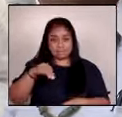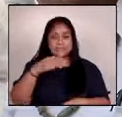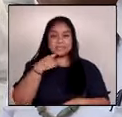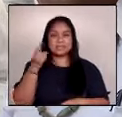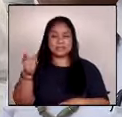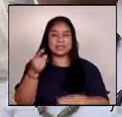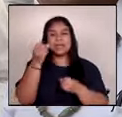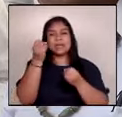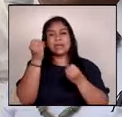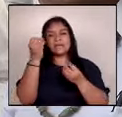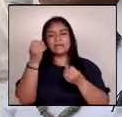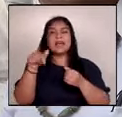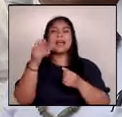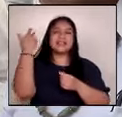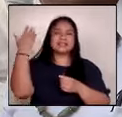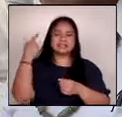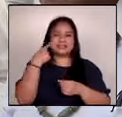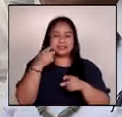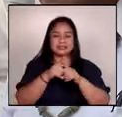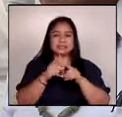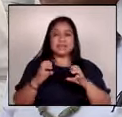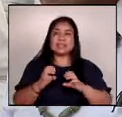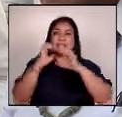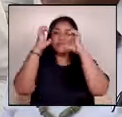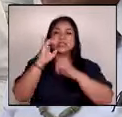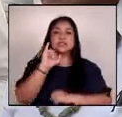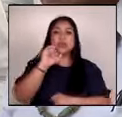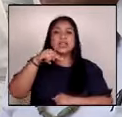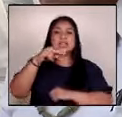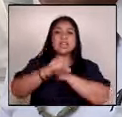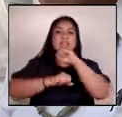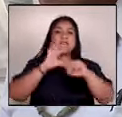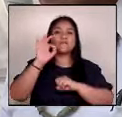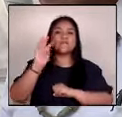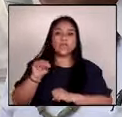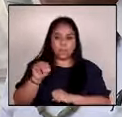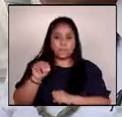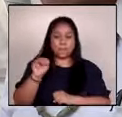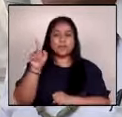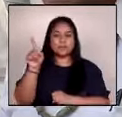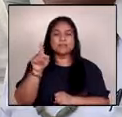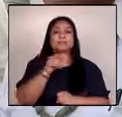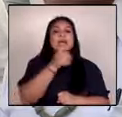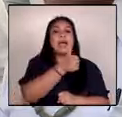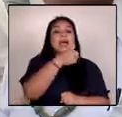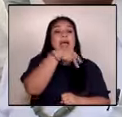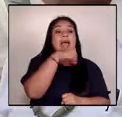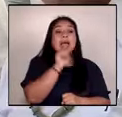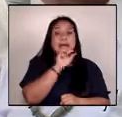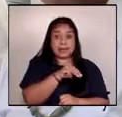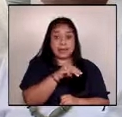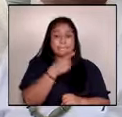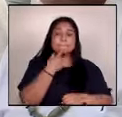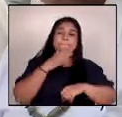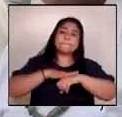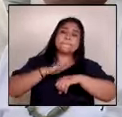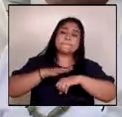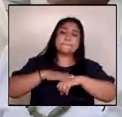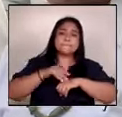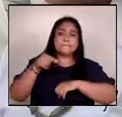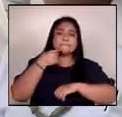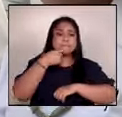funcionado por los últimos años. La ANAM le solicitó en noviembre del 2022 a los